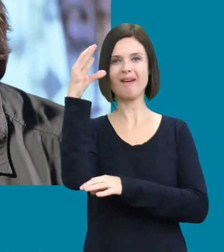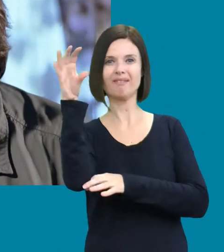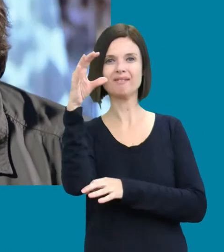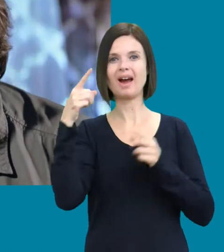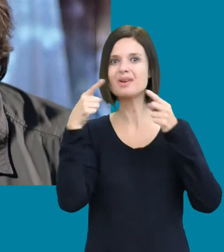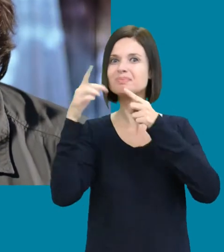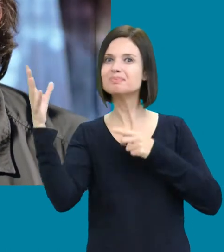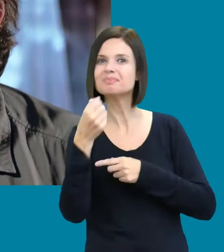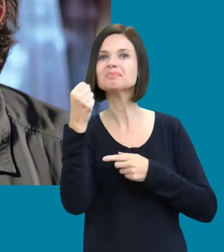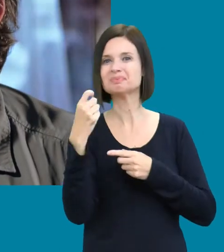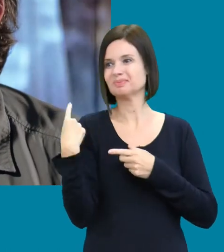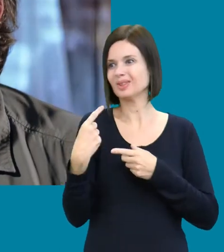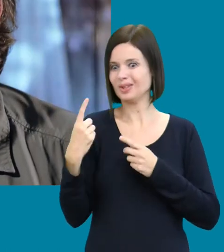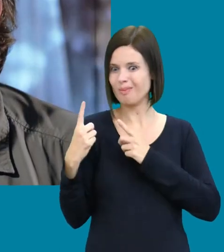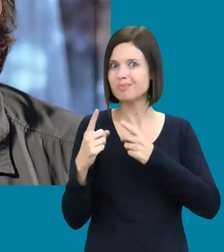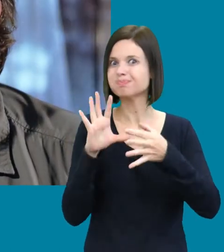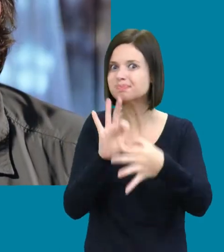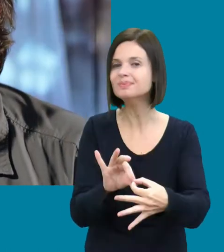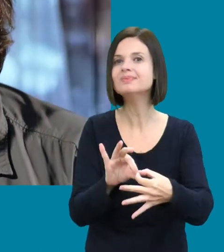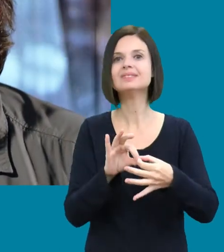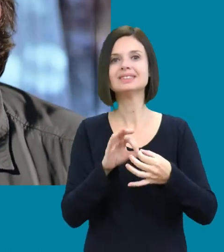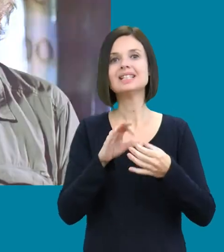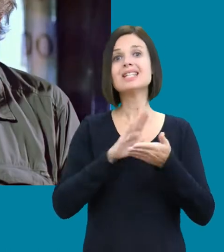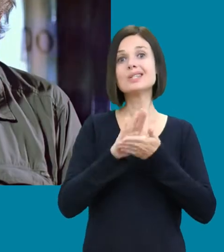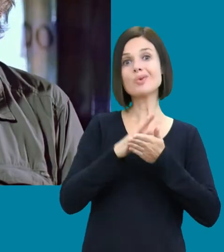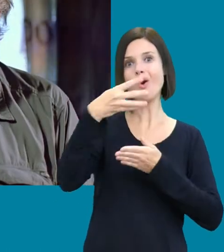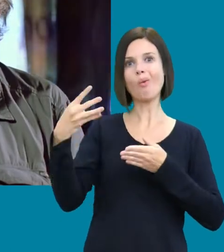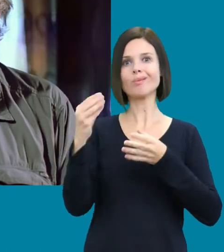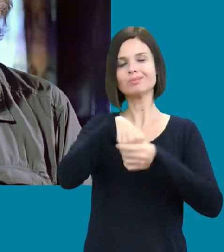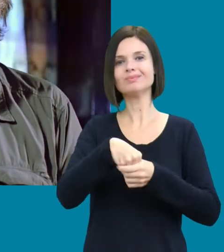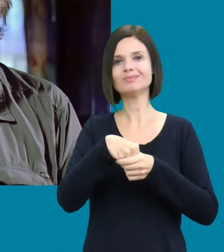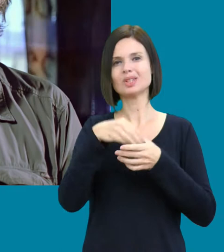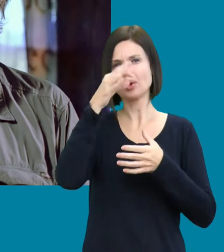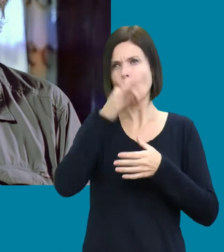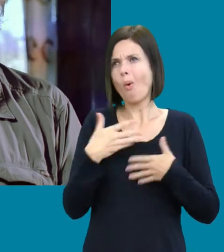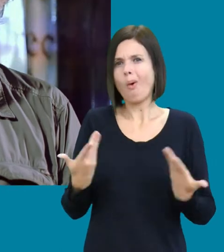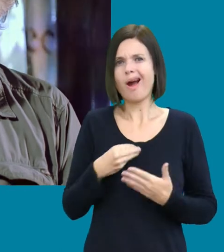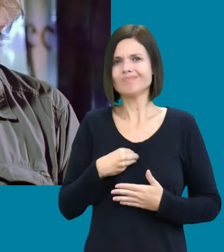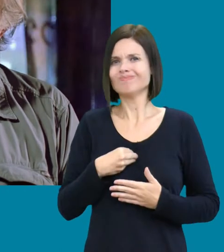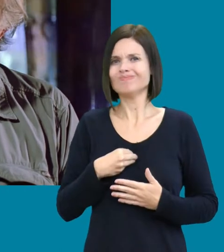y así lo hemos tomado. En el caso de la UNER, nunca nos sentimos